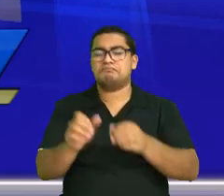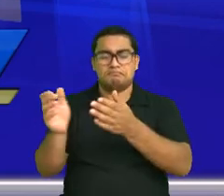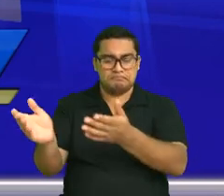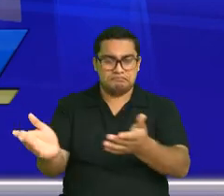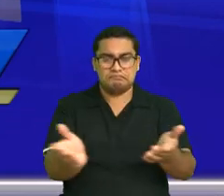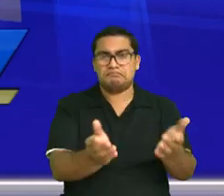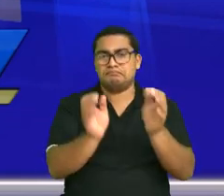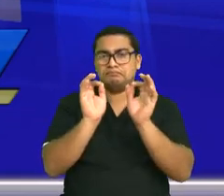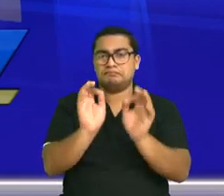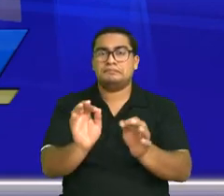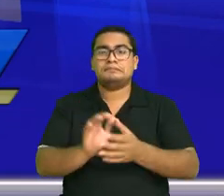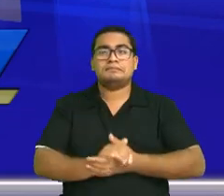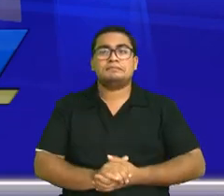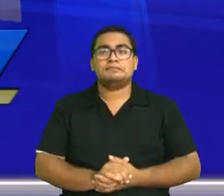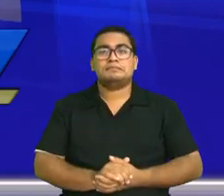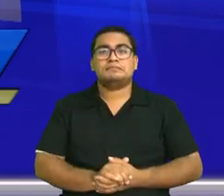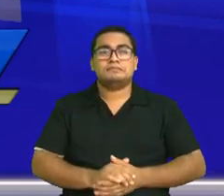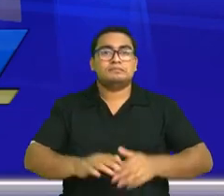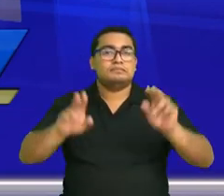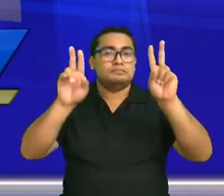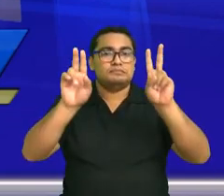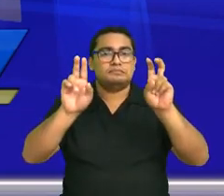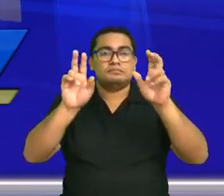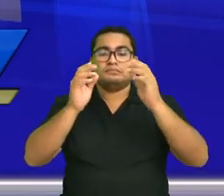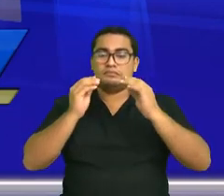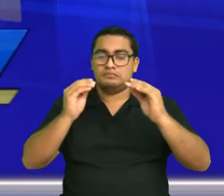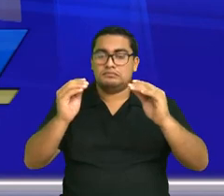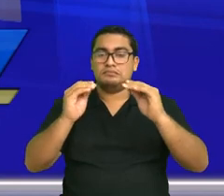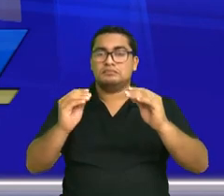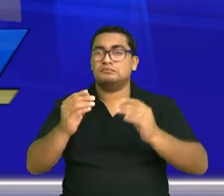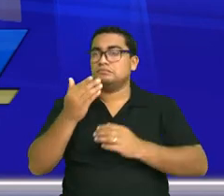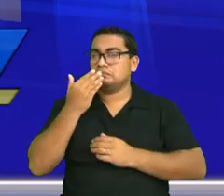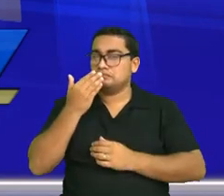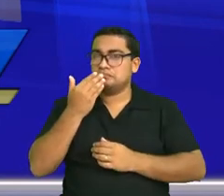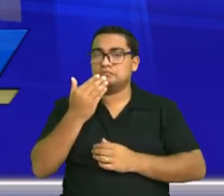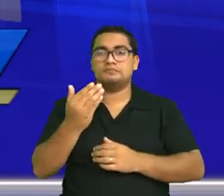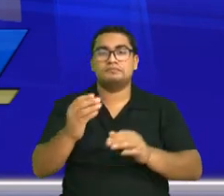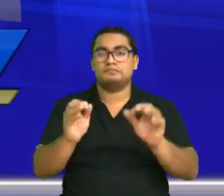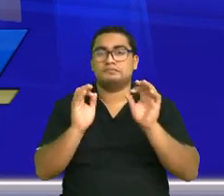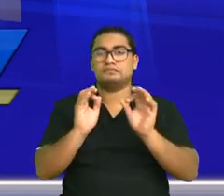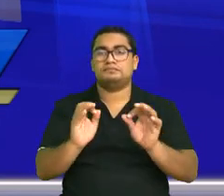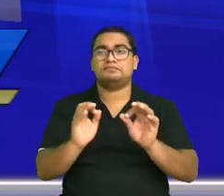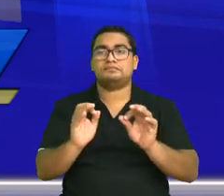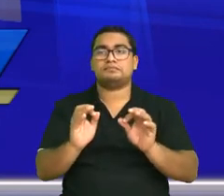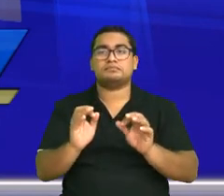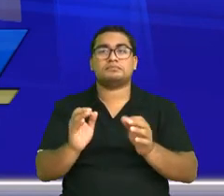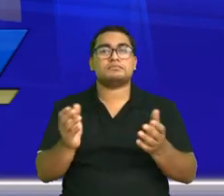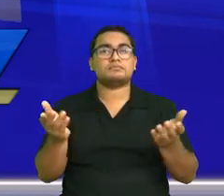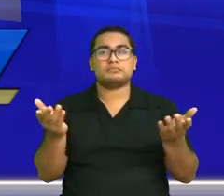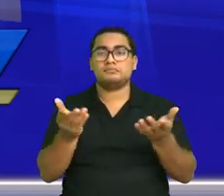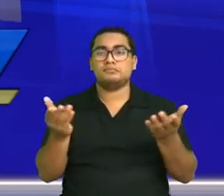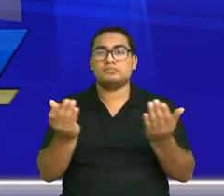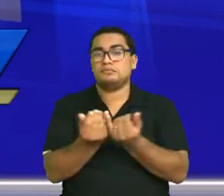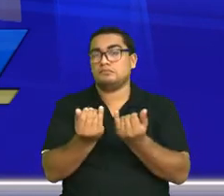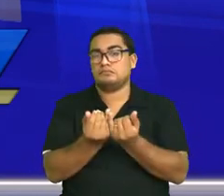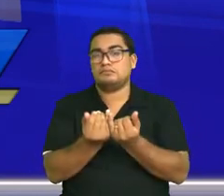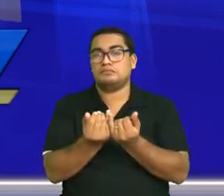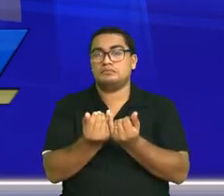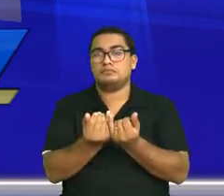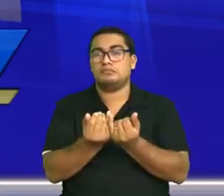en materia de educación se ha avanzado mucho, ¿verdad?, en este tema. Igual hay